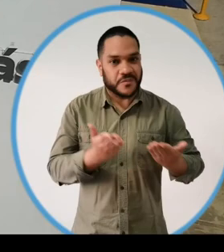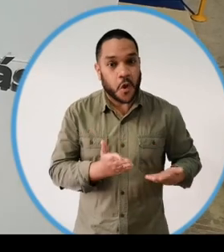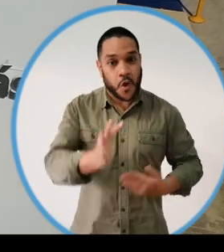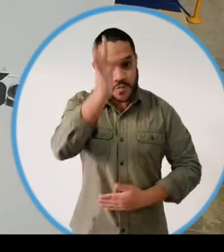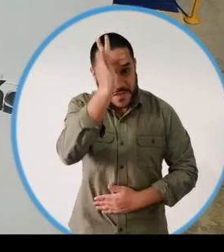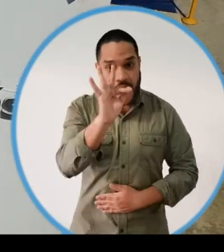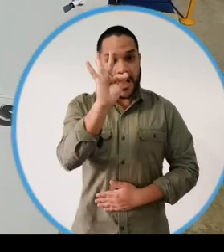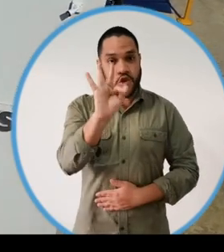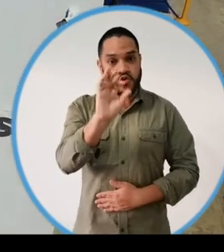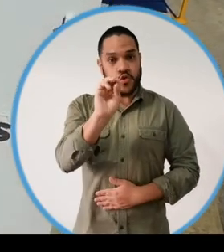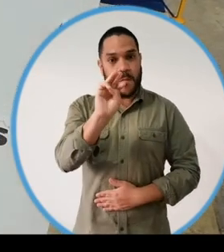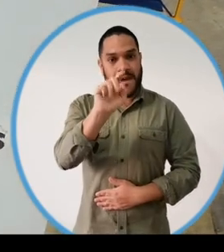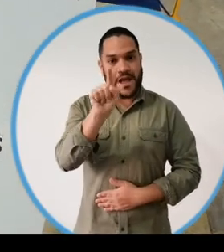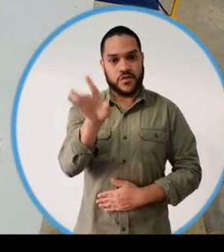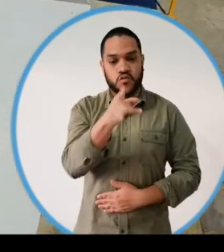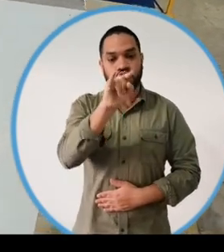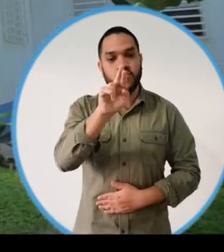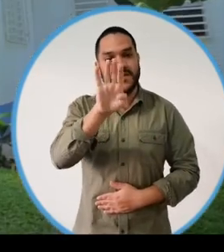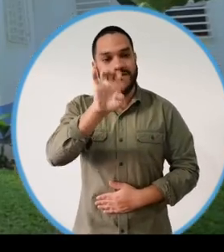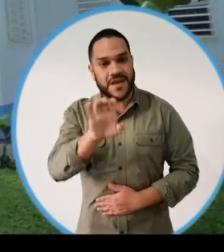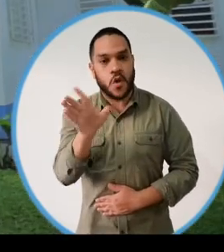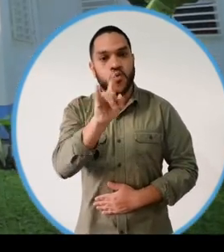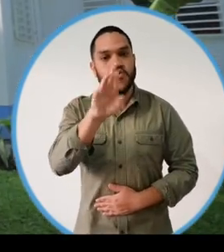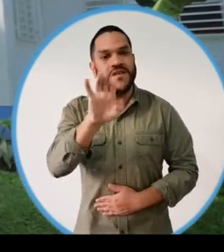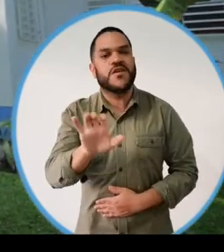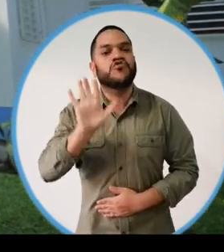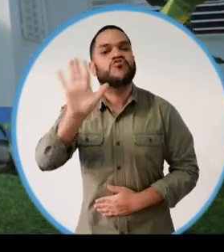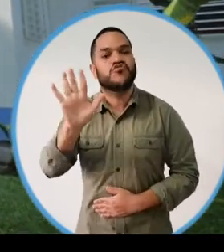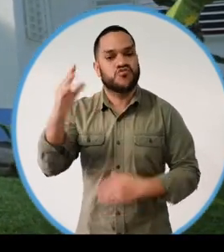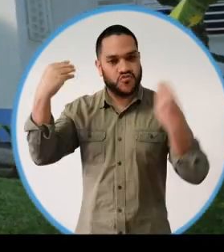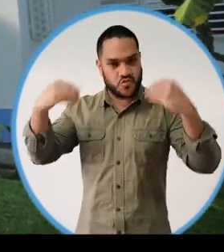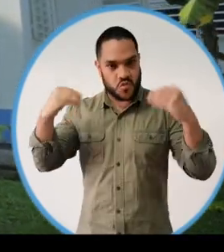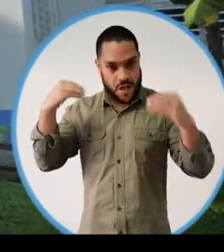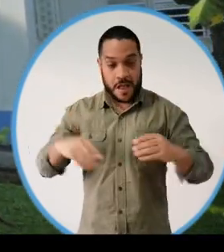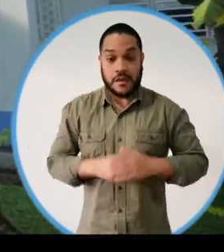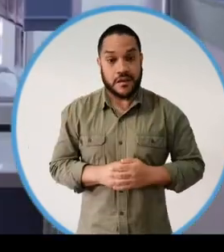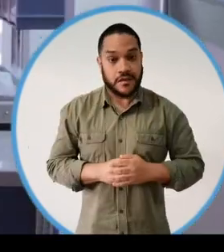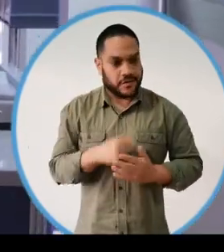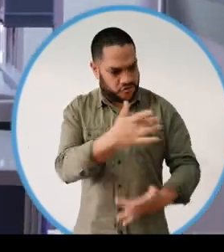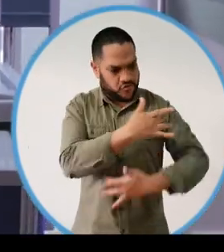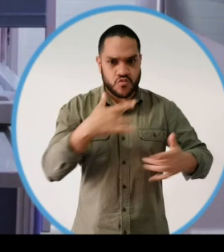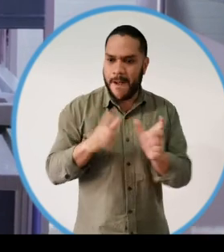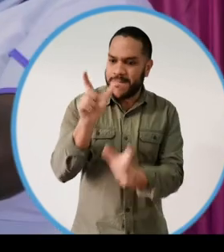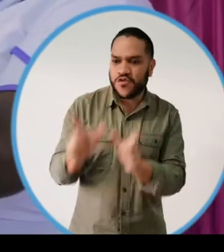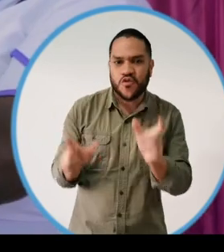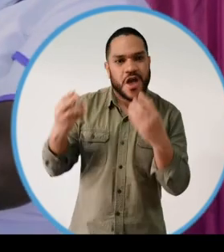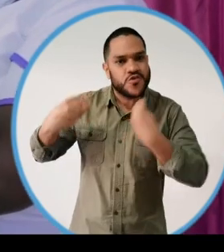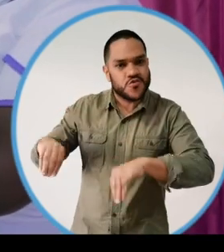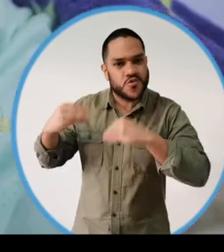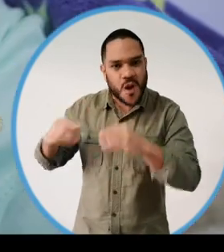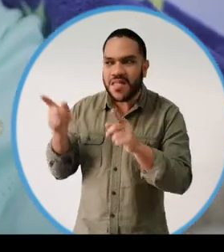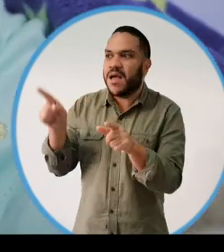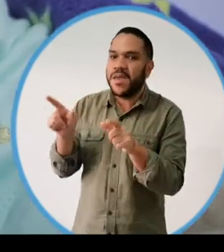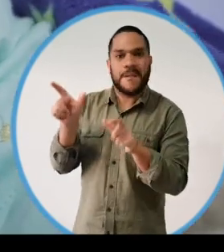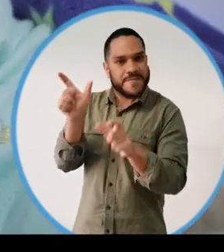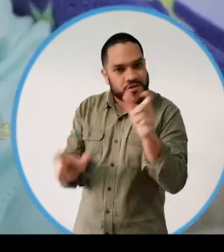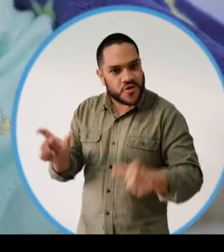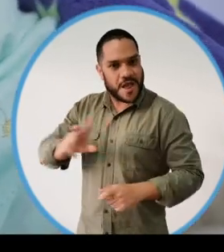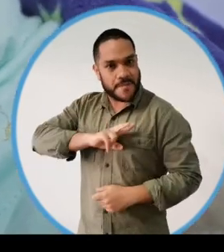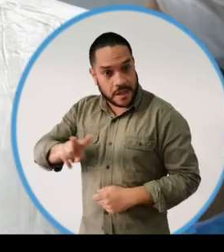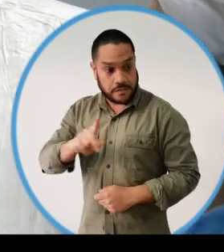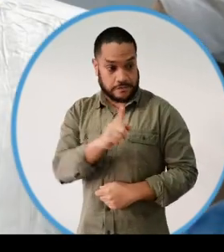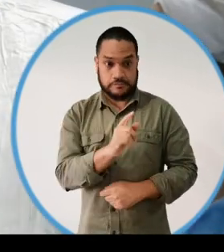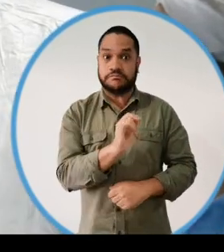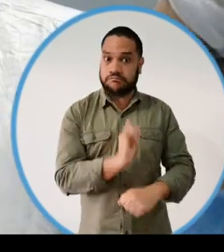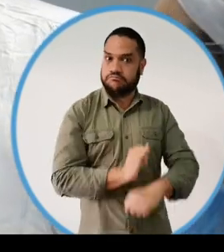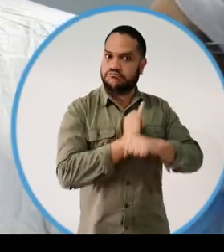Bienvenidos al Hospital Departamental Tomás Uribe Uribe de Tuluá, la Casa de Salud de los Tulueños y Vallecaucanos, institución de referencia